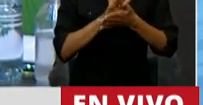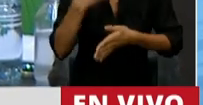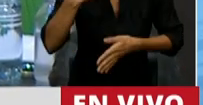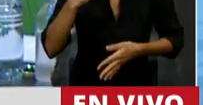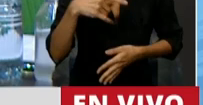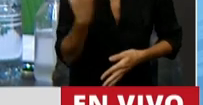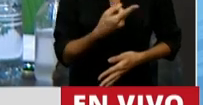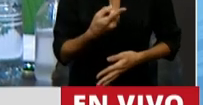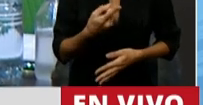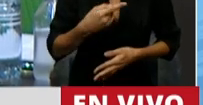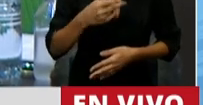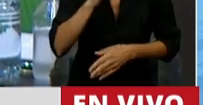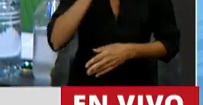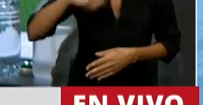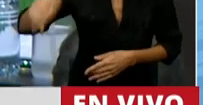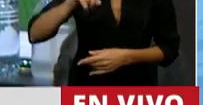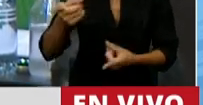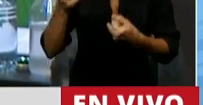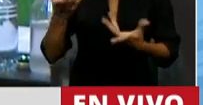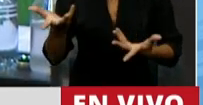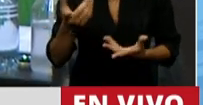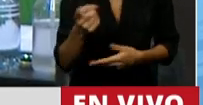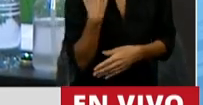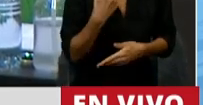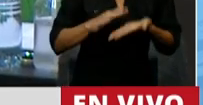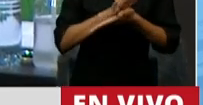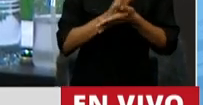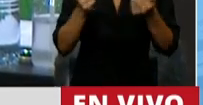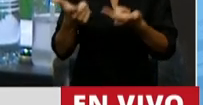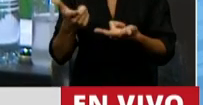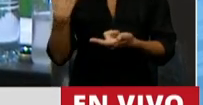mujeres? Y en esto, señor presidente,